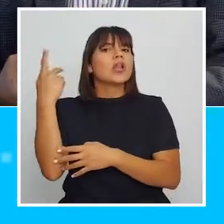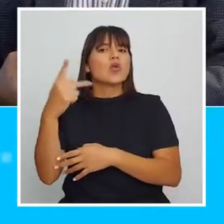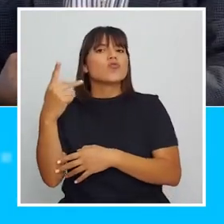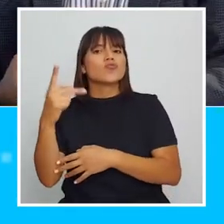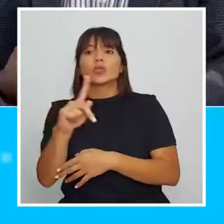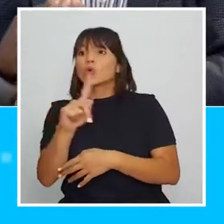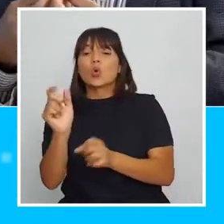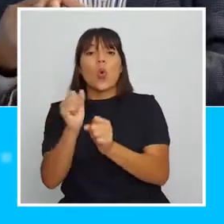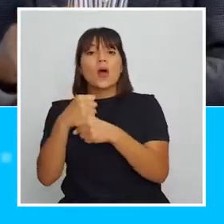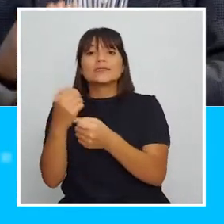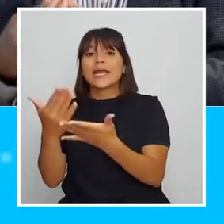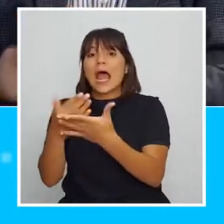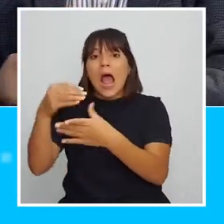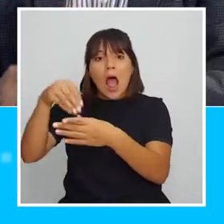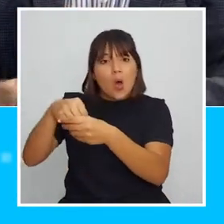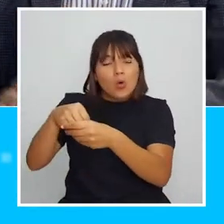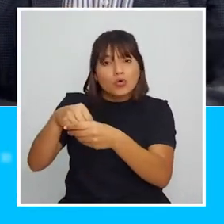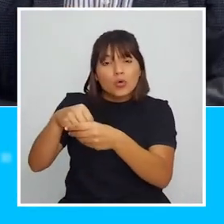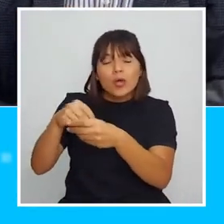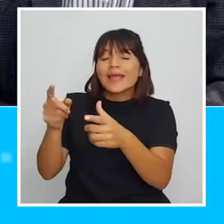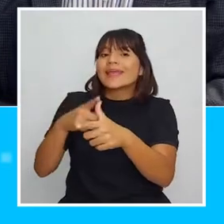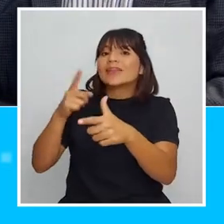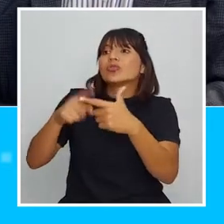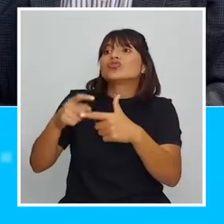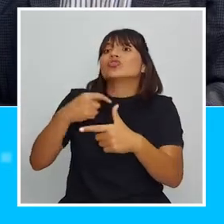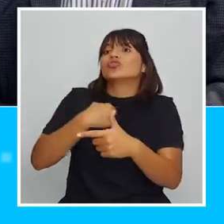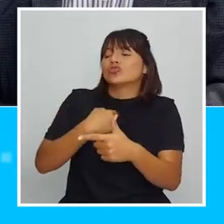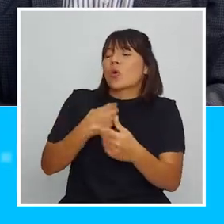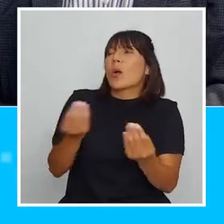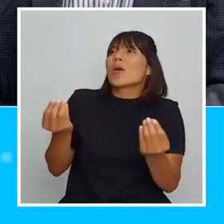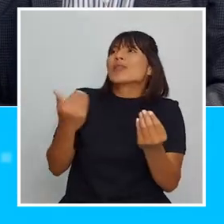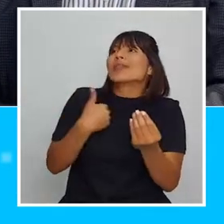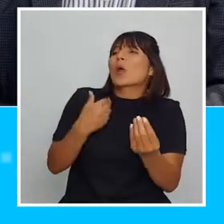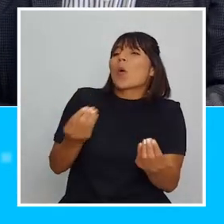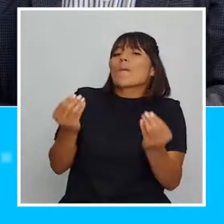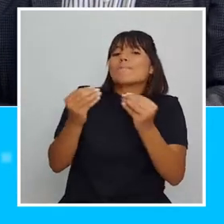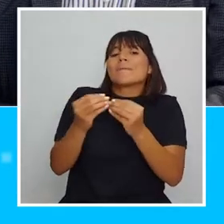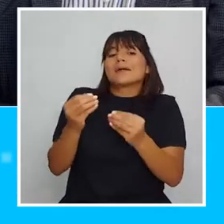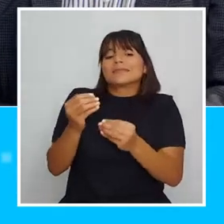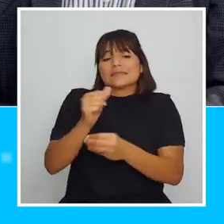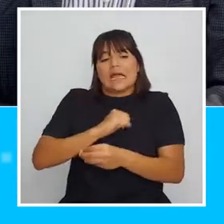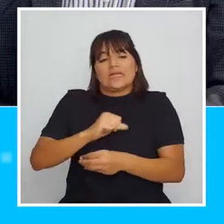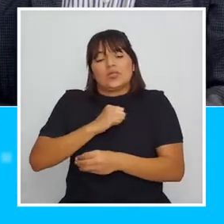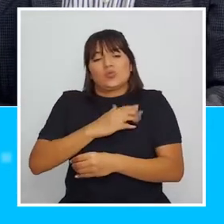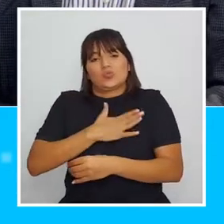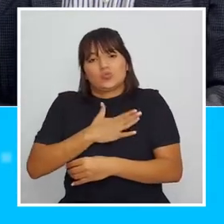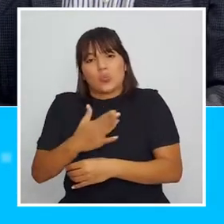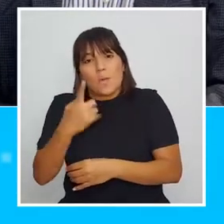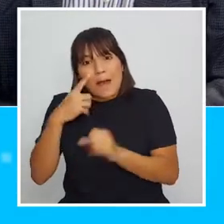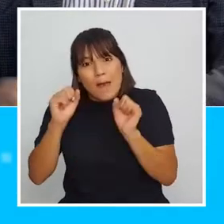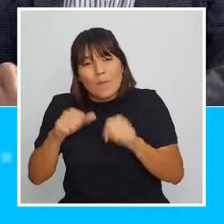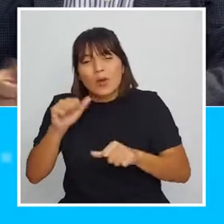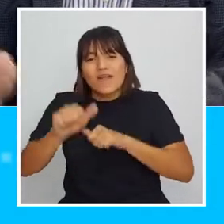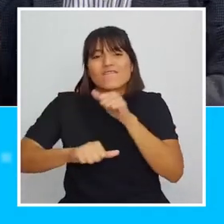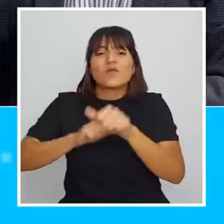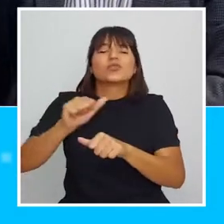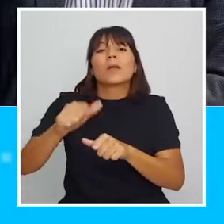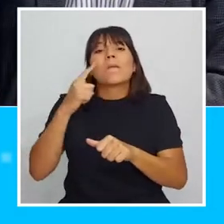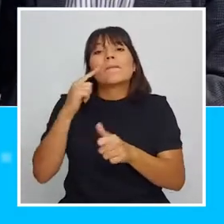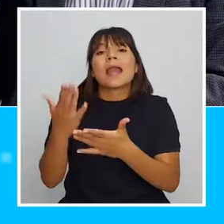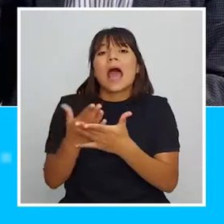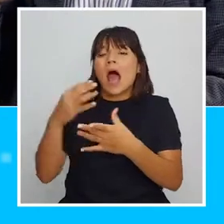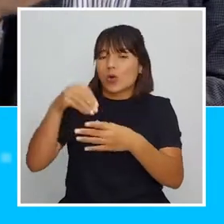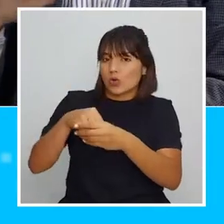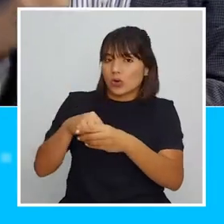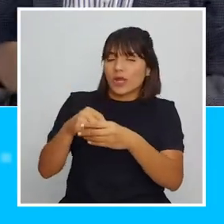ahorro, entonces estoy más dispuesto a hacer ese esfuerzo. Y eso tenemos que comenzar a